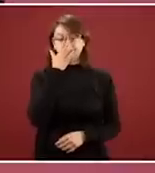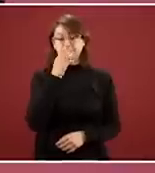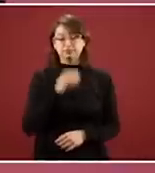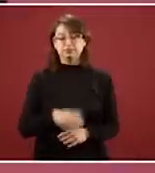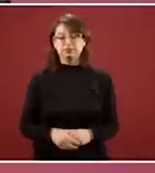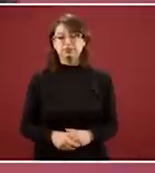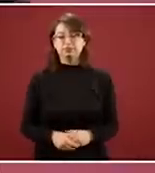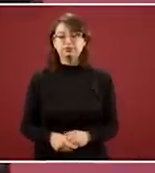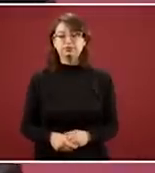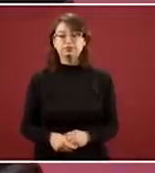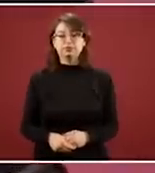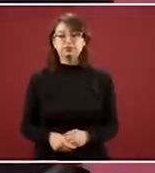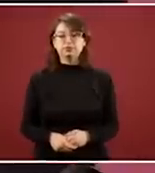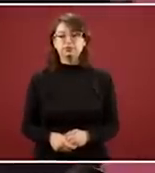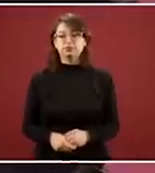aunque estaba de